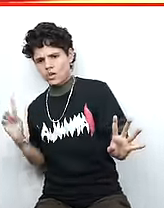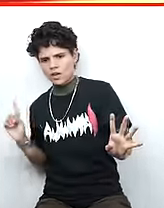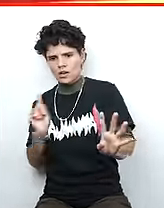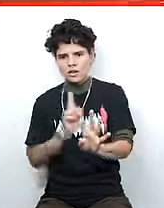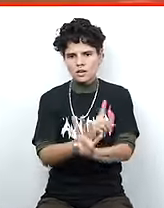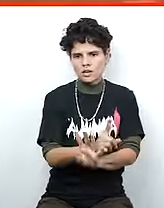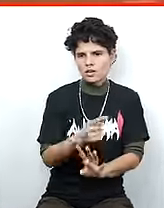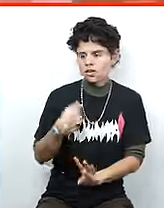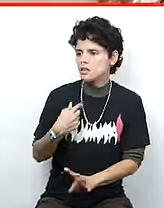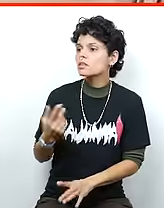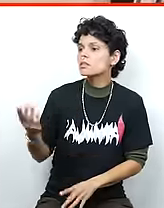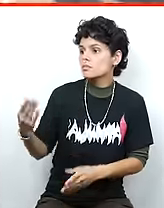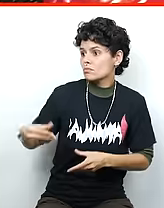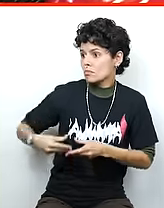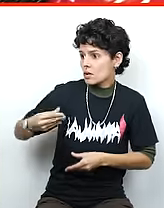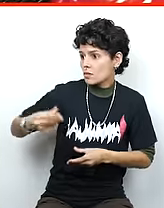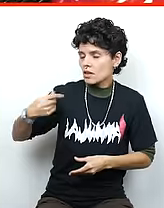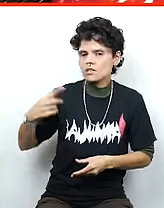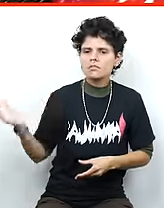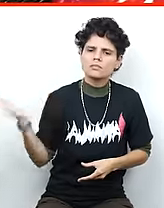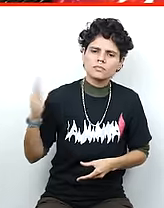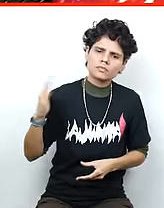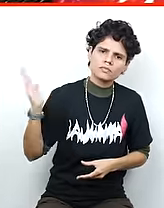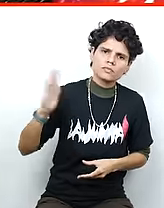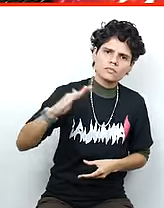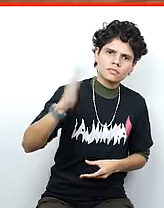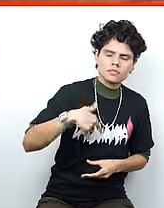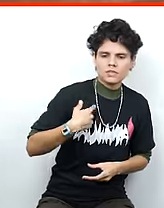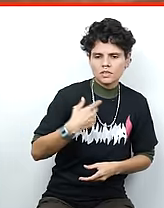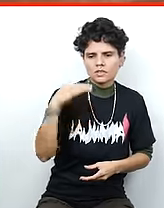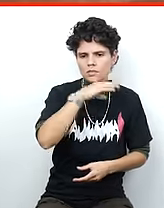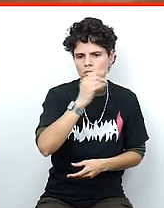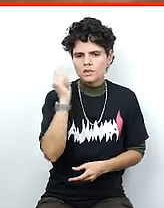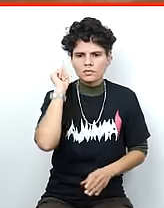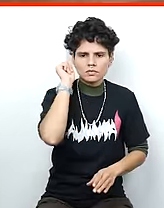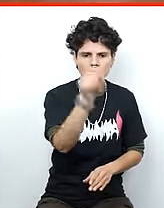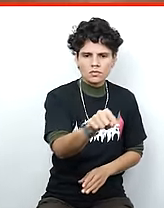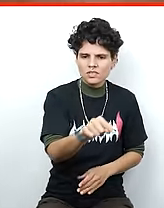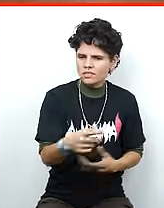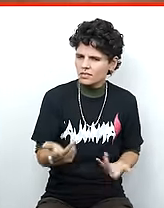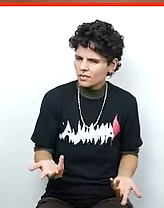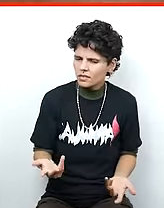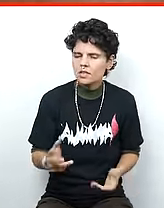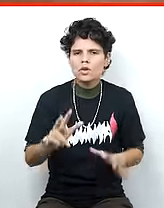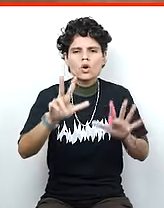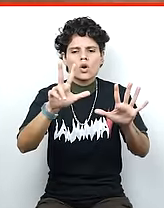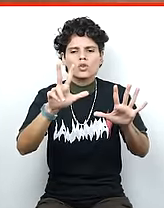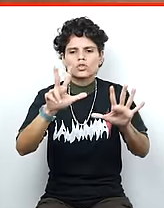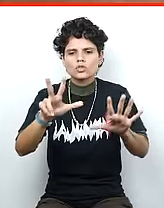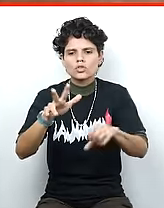me vio con los papeles y me dijo, ah, pues ven, pasa el tiro nomás, pasa el tiro. Y fue, llegué